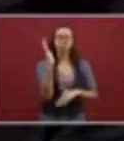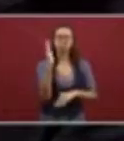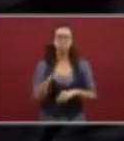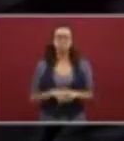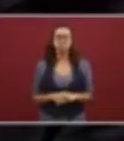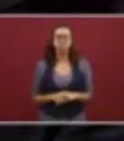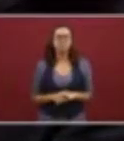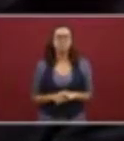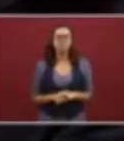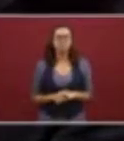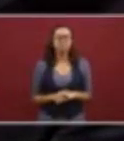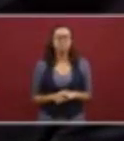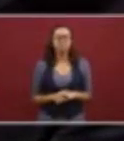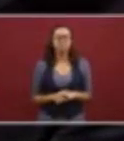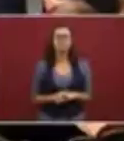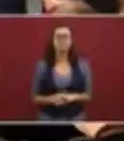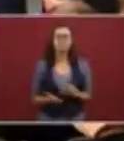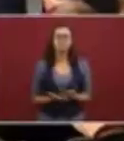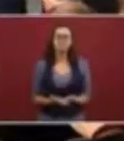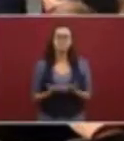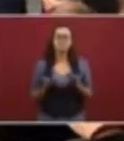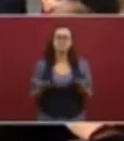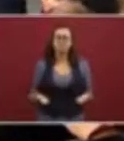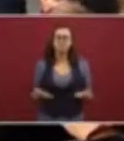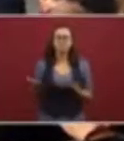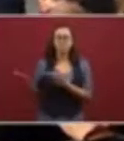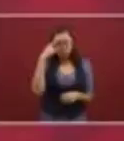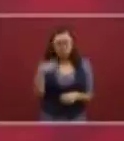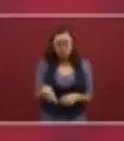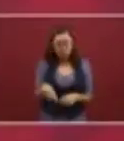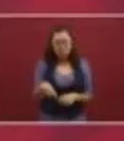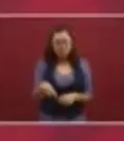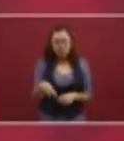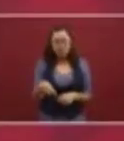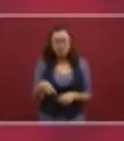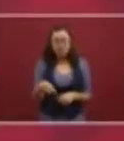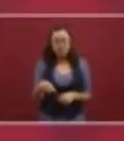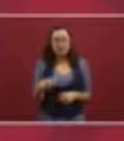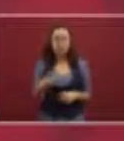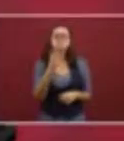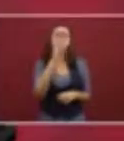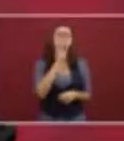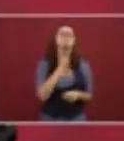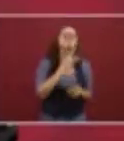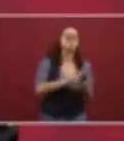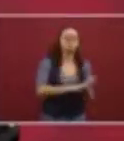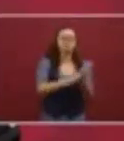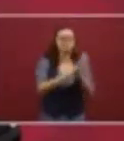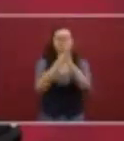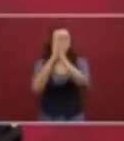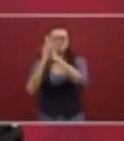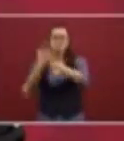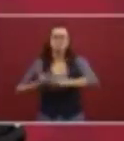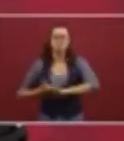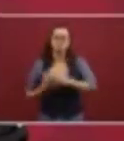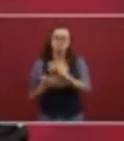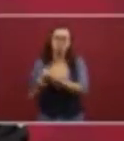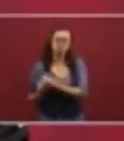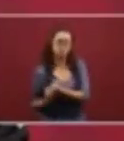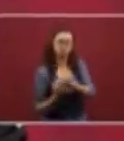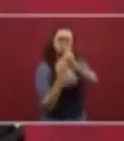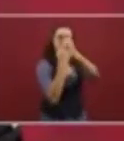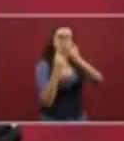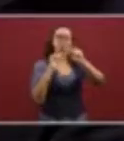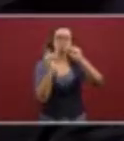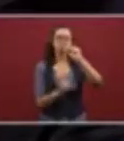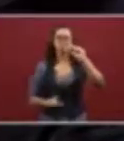entrará formalmente en funcionamiento la Guardia Nacional, luego de una ceremonia que encabezará en el Campo Marte. En su conferencia de prensa matutina, López